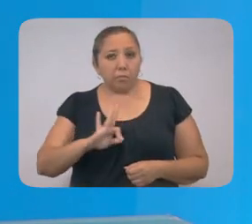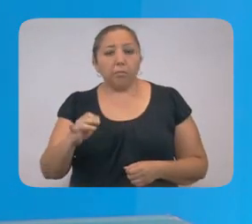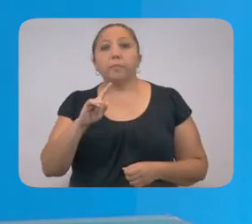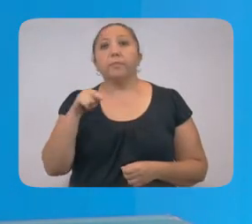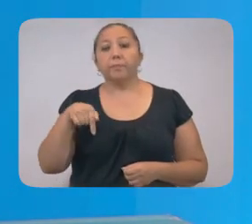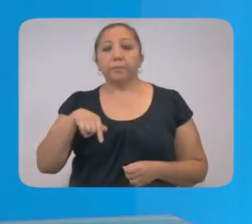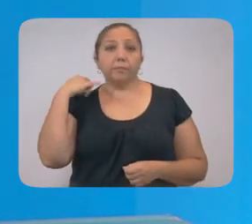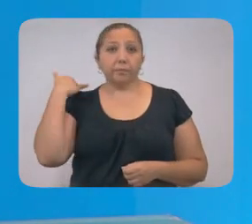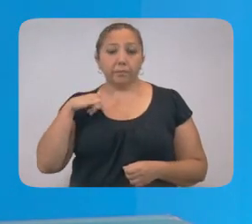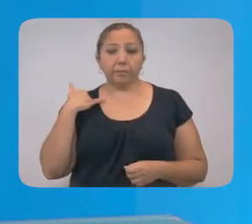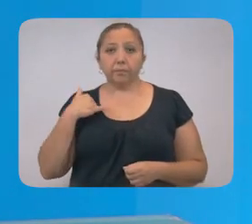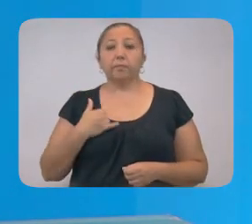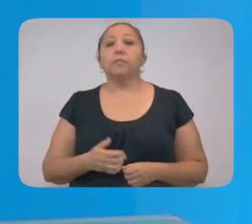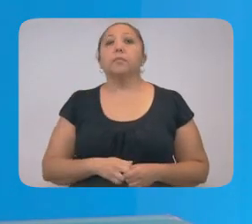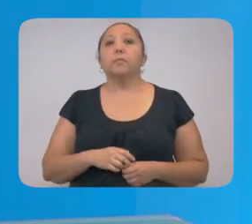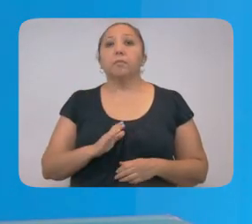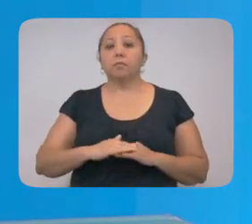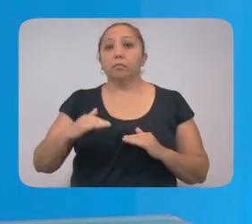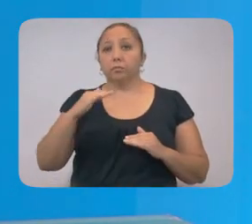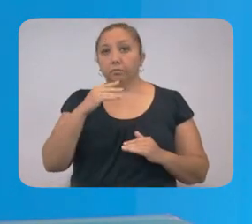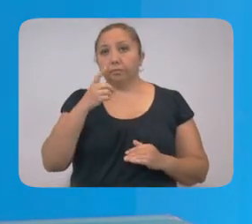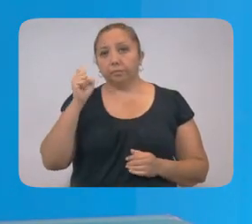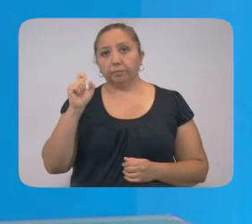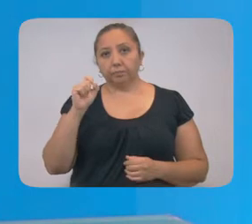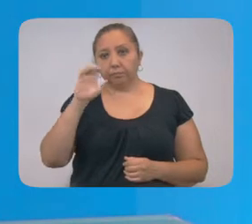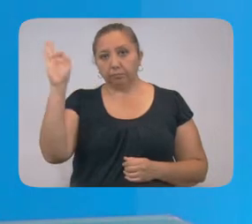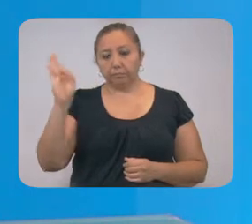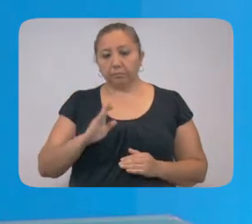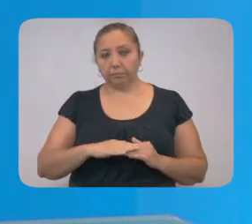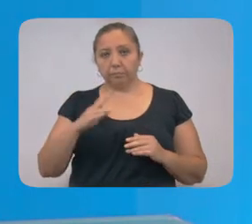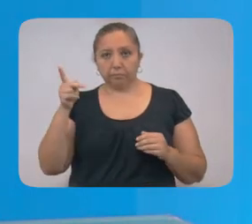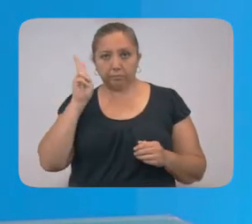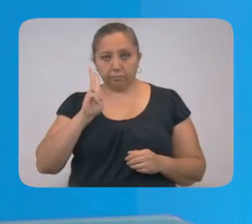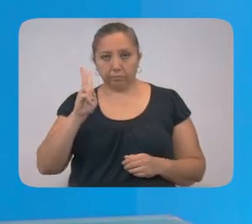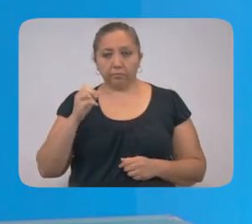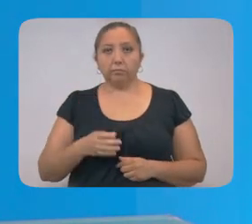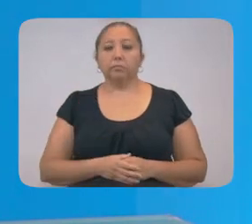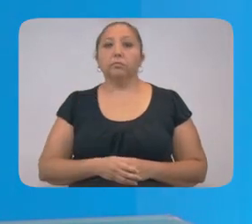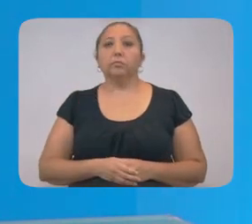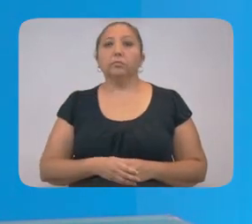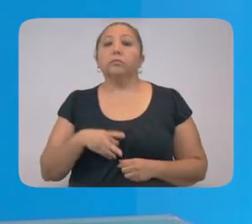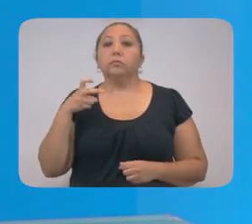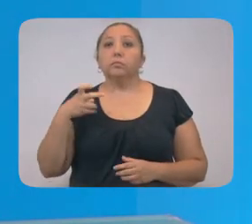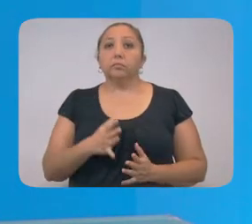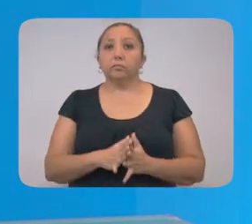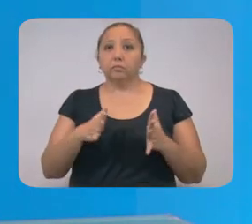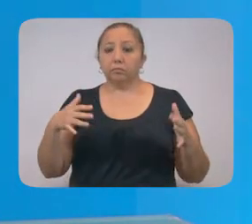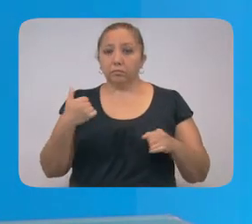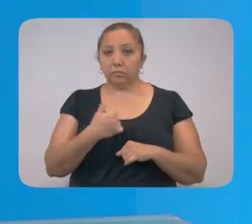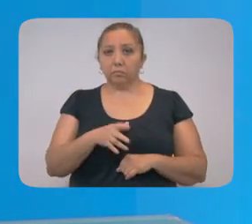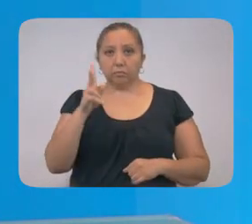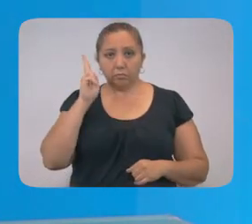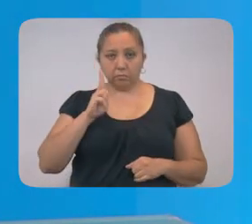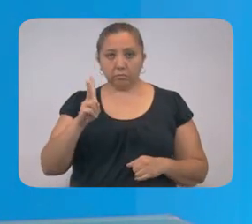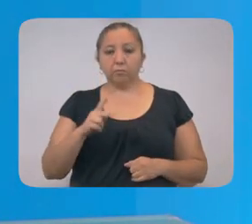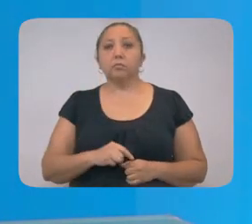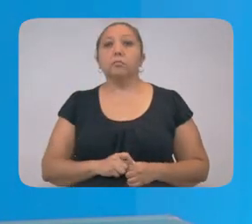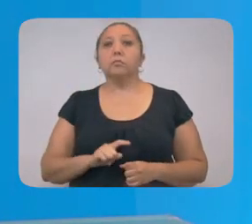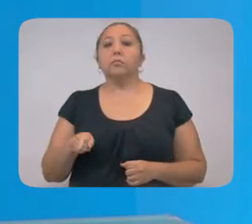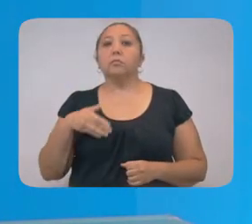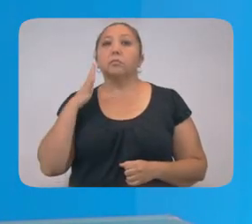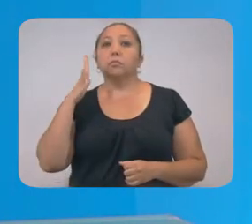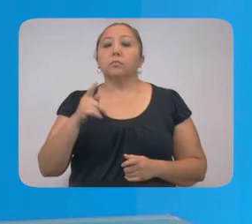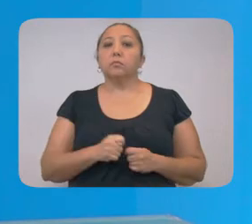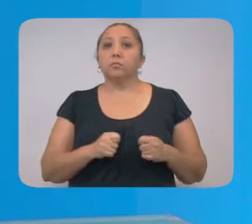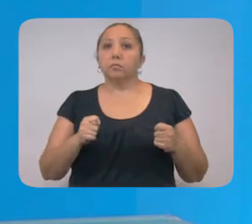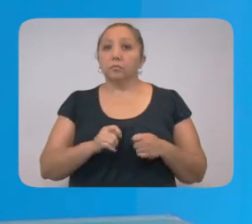y en Yucatán hemos duplicado ese porcentaje hasta un 20%. Este aumento de número de pruebas implicará, por tanto,